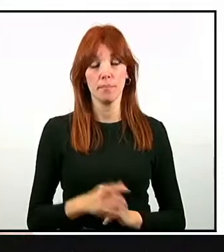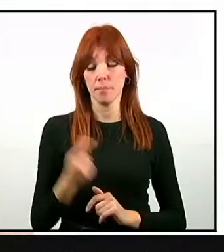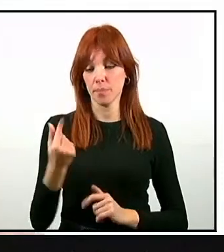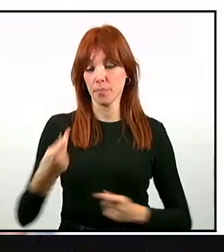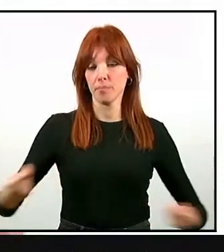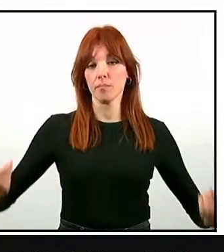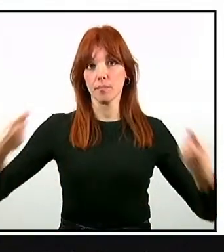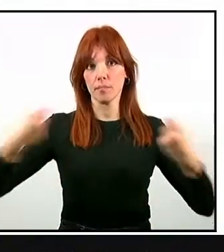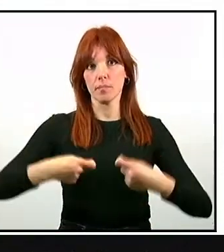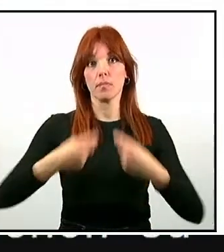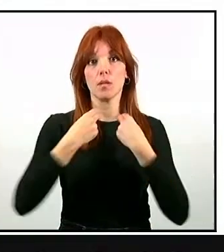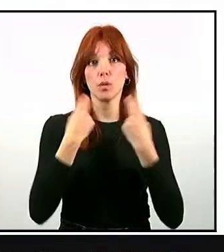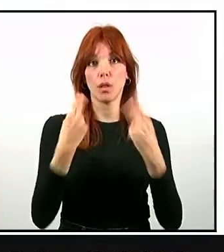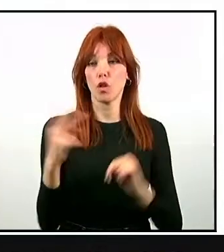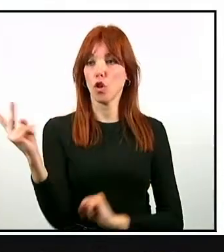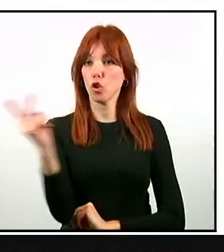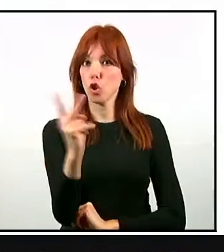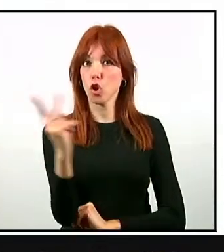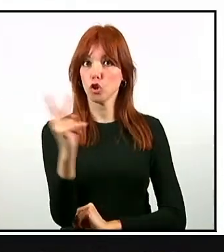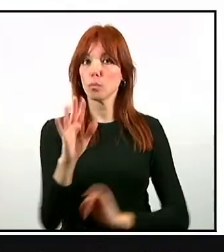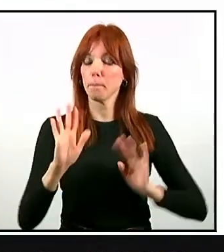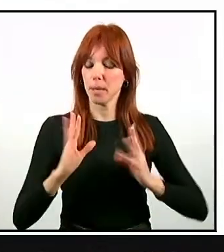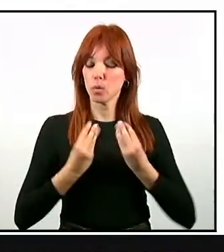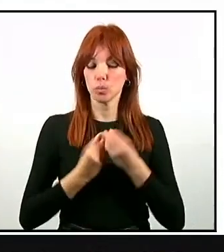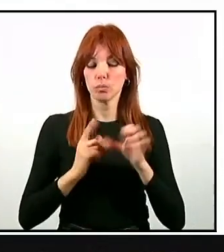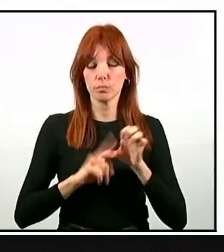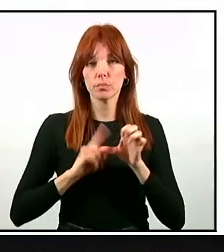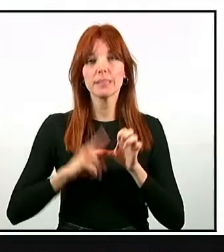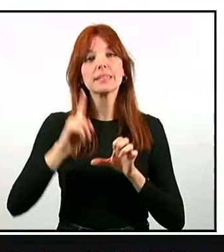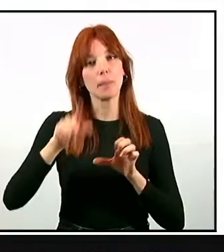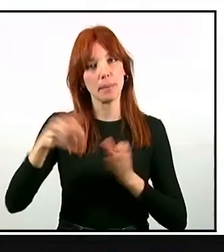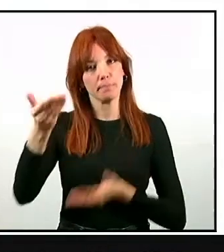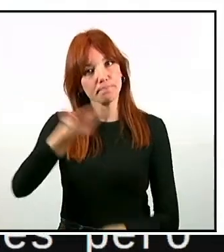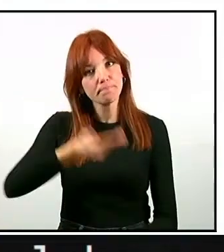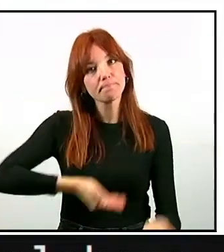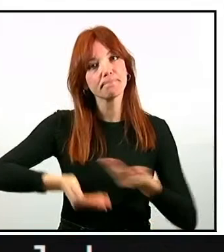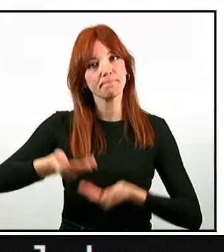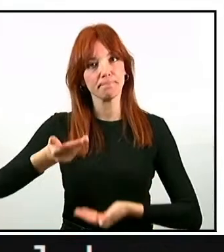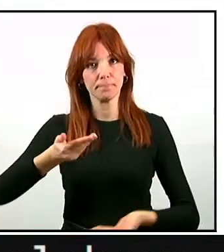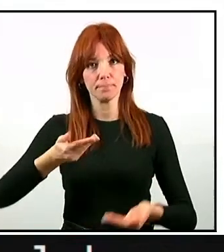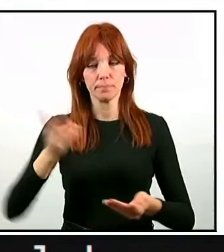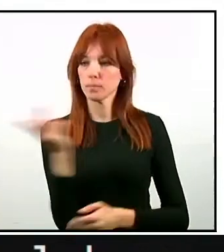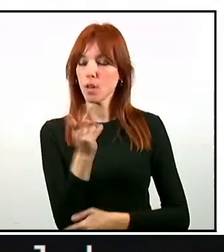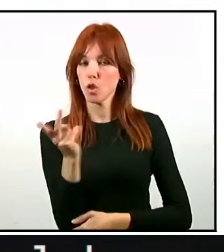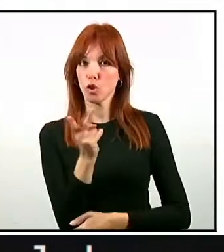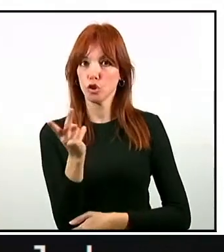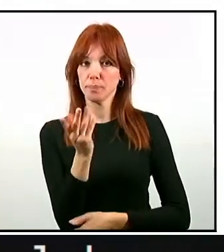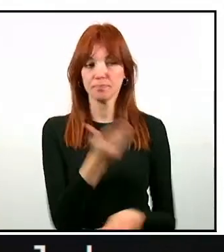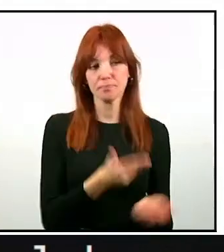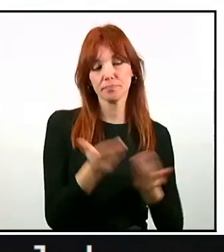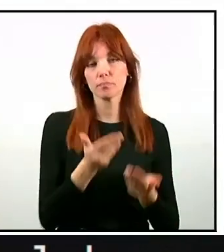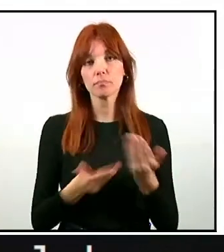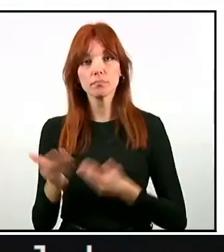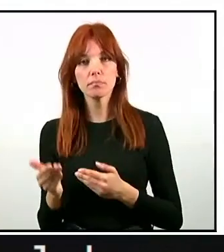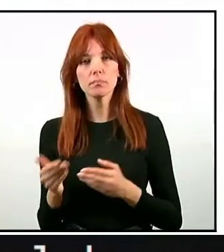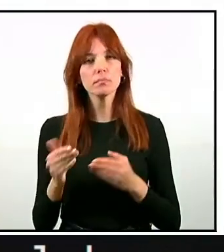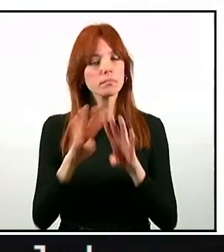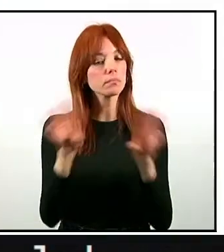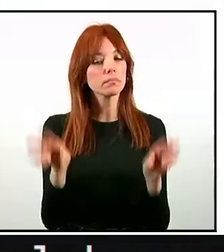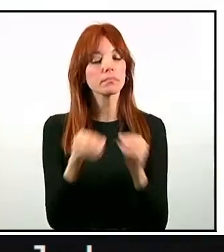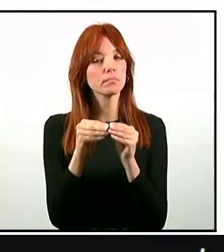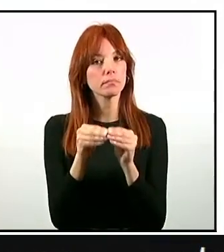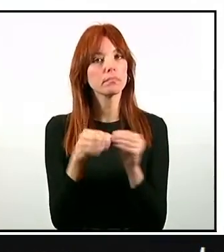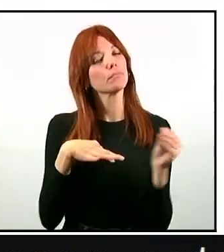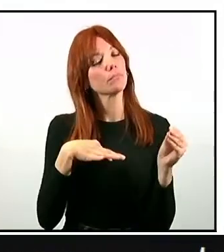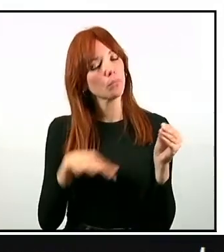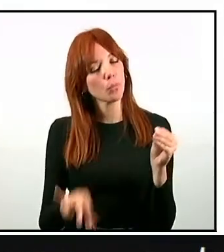ambas diputaciones, pero que también la Junta de Extremadura colabora con las dos diputaciones para poder tener este